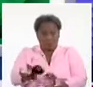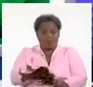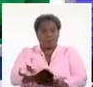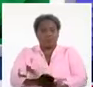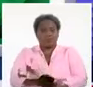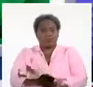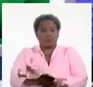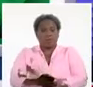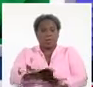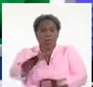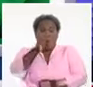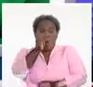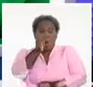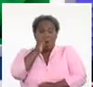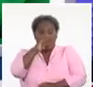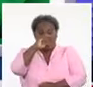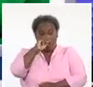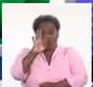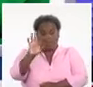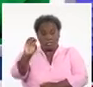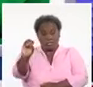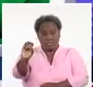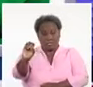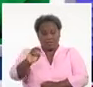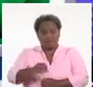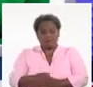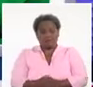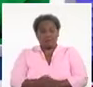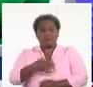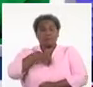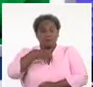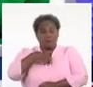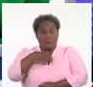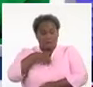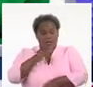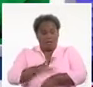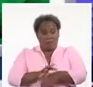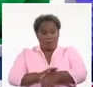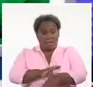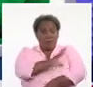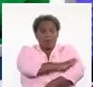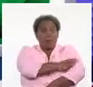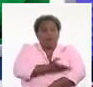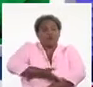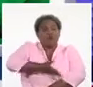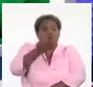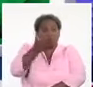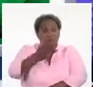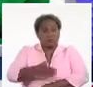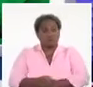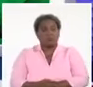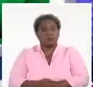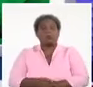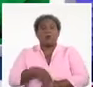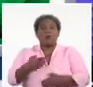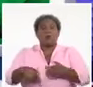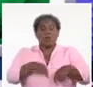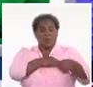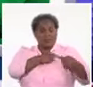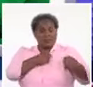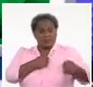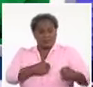de 80 años de edad, con antecedente de hipertensión arterial, cardiopatía isquémica